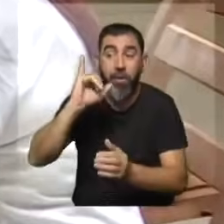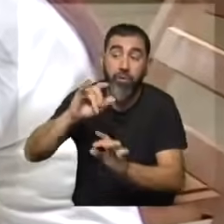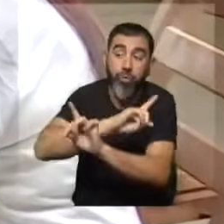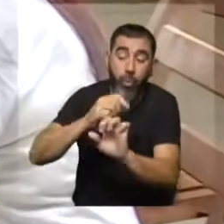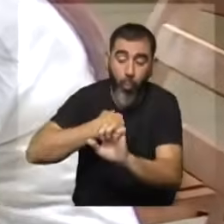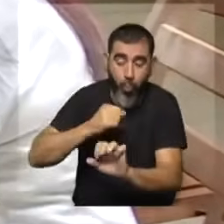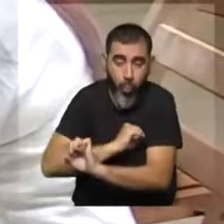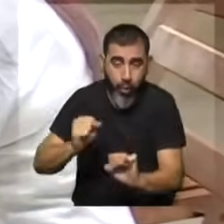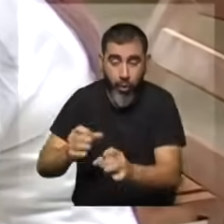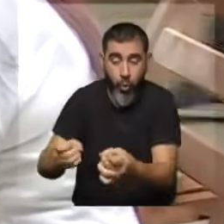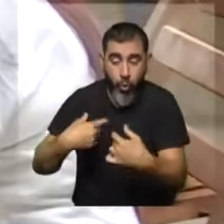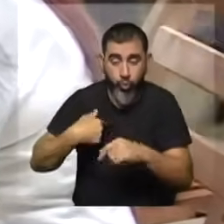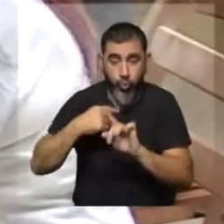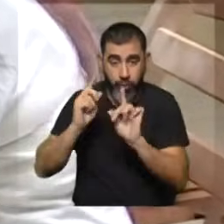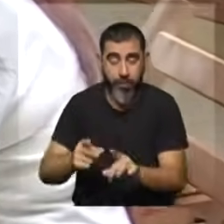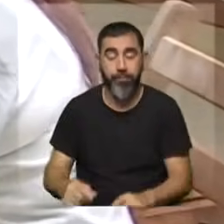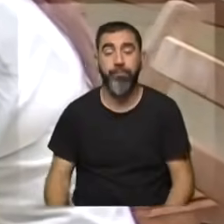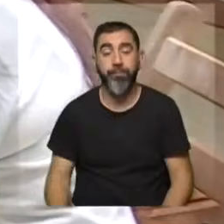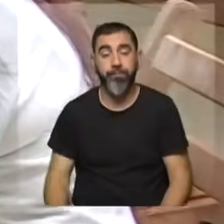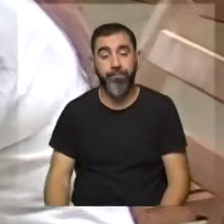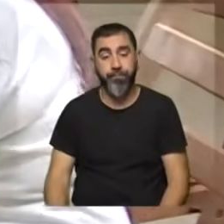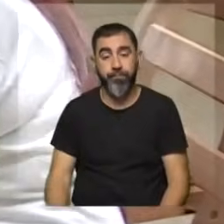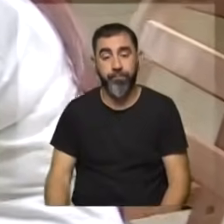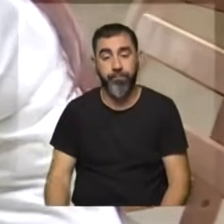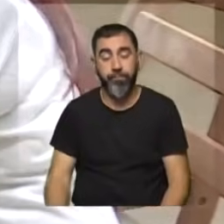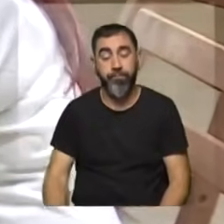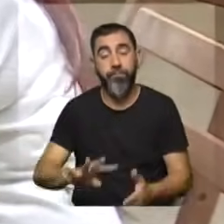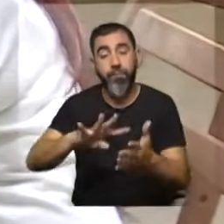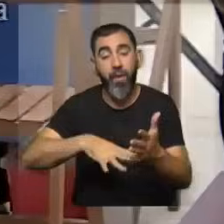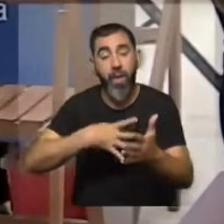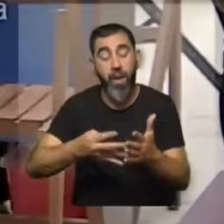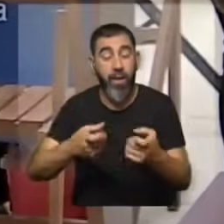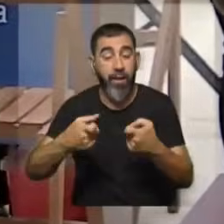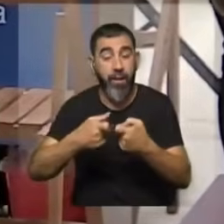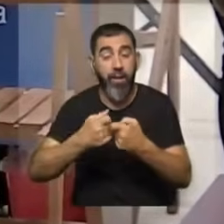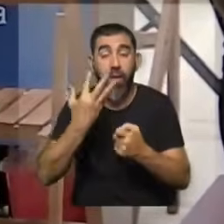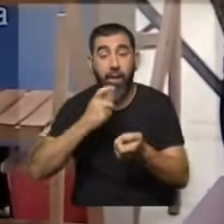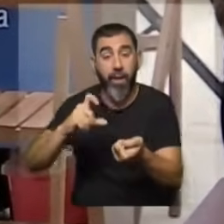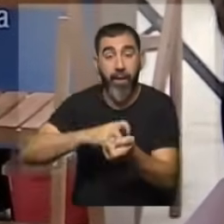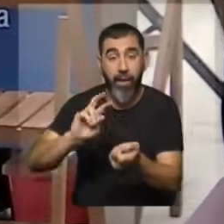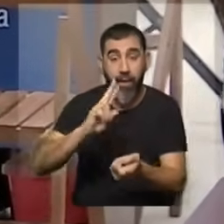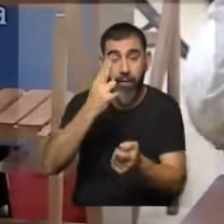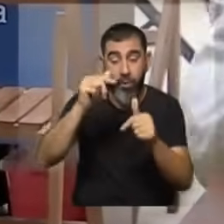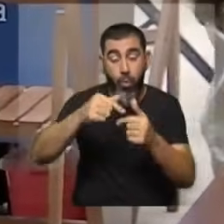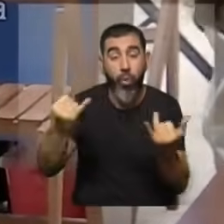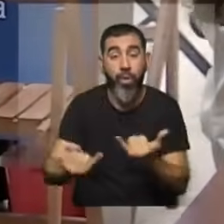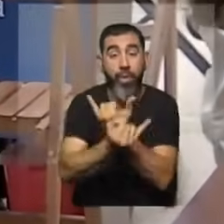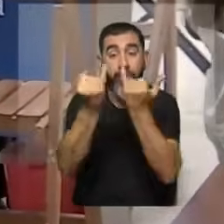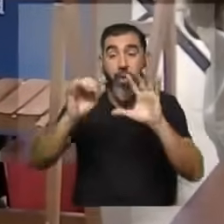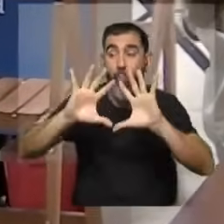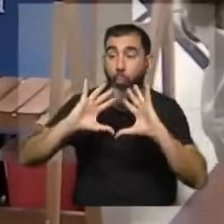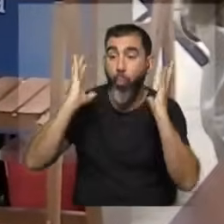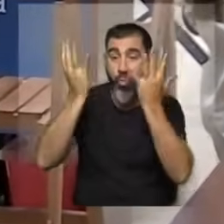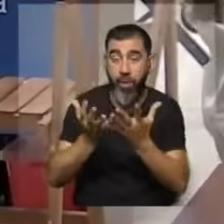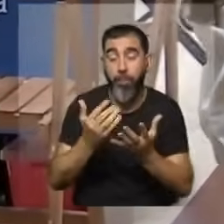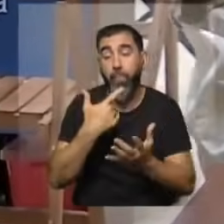desarrollarla y poder actuar oportunamente dentro de la agenda de la asociación de diabéticos del Uruguay hoy que se conmemora el Día Mundial de la diabetes